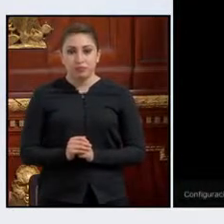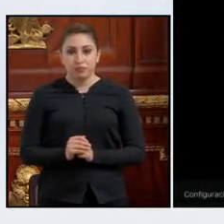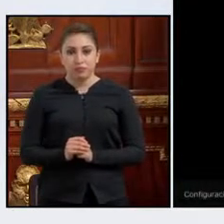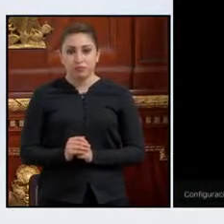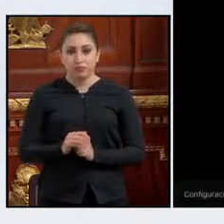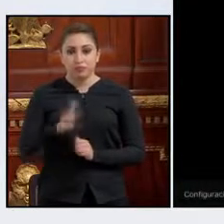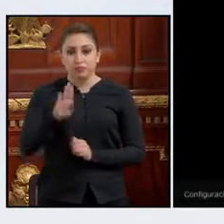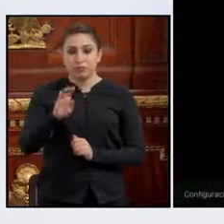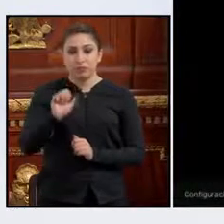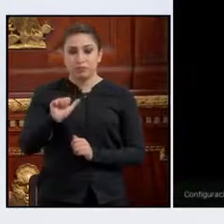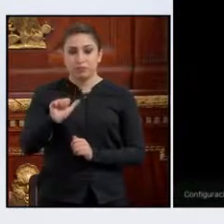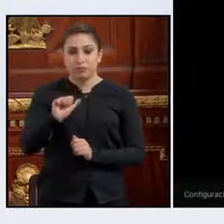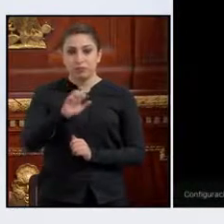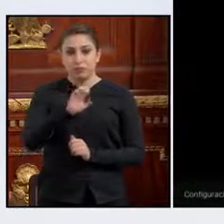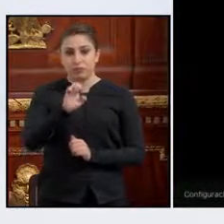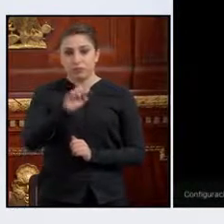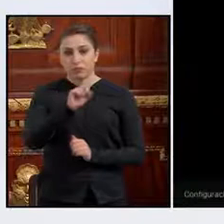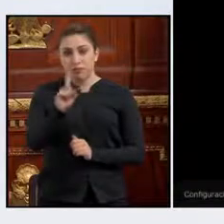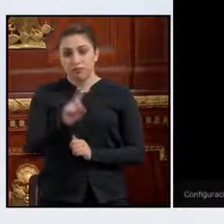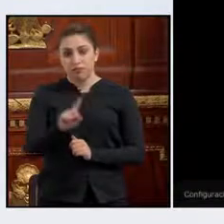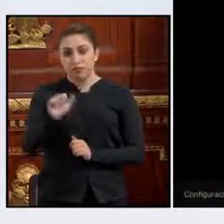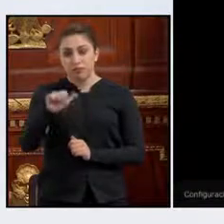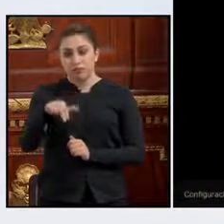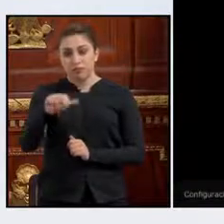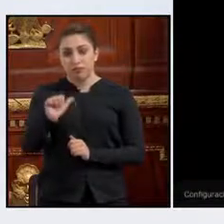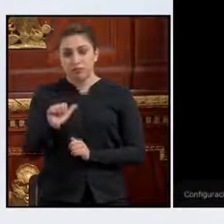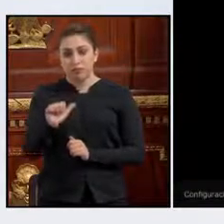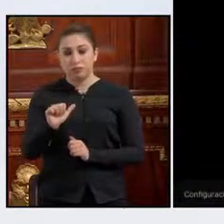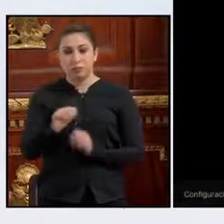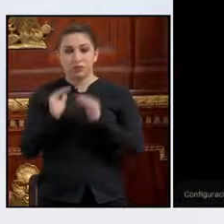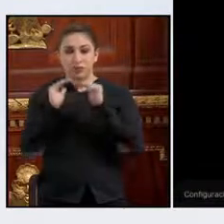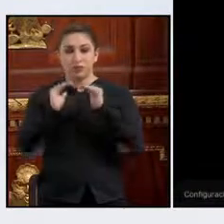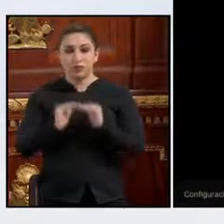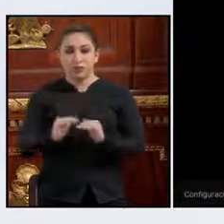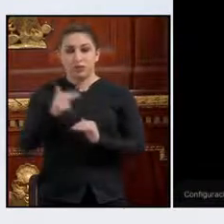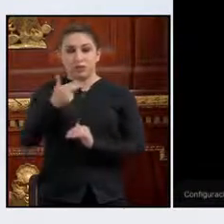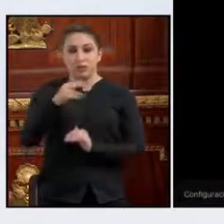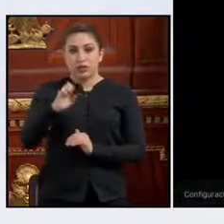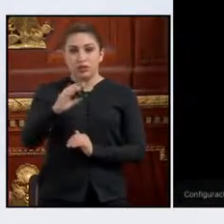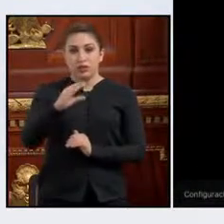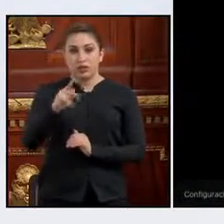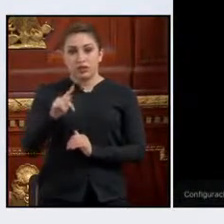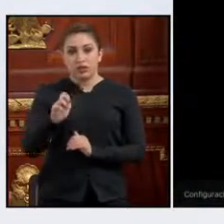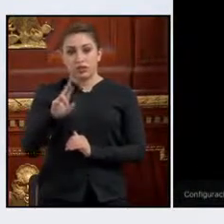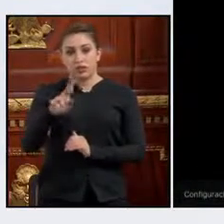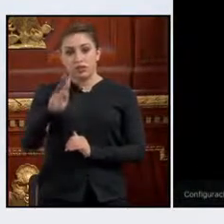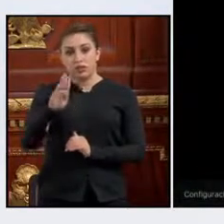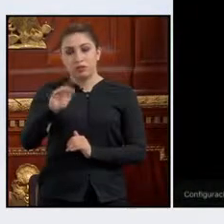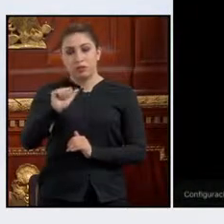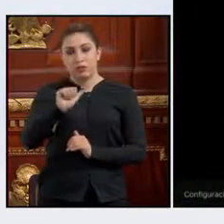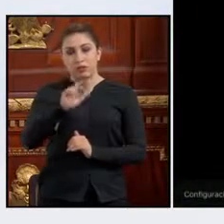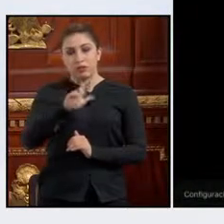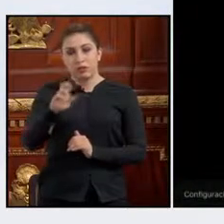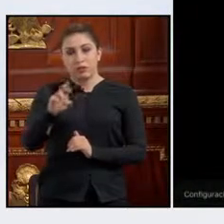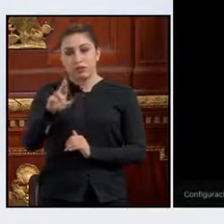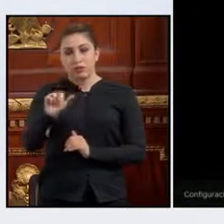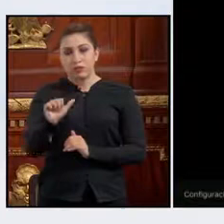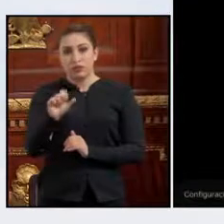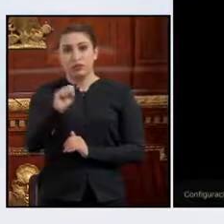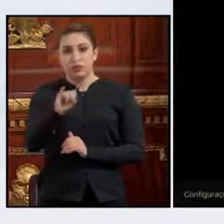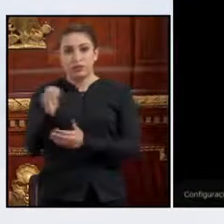Báez Guerrero Ana Patricia. Barrera Marmolejo Héctor. Barrera Marmolejo,